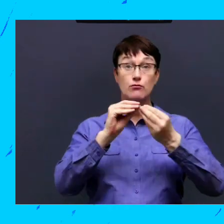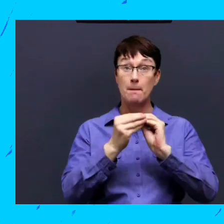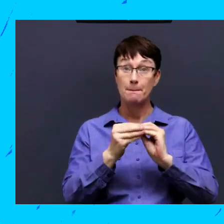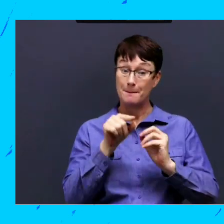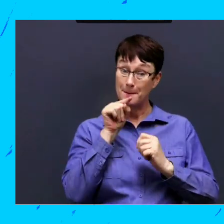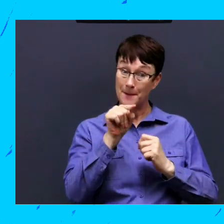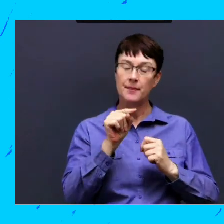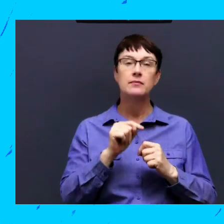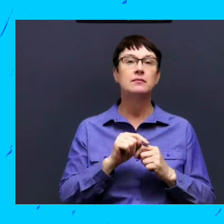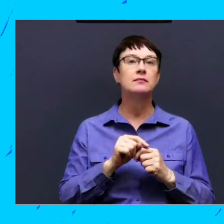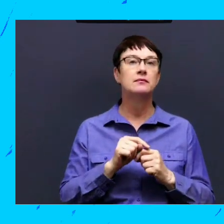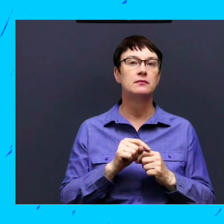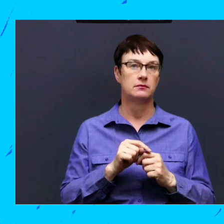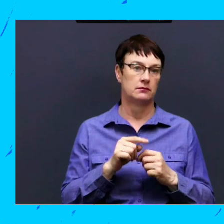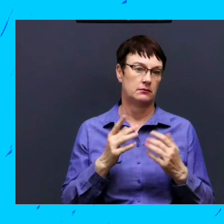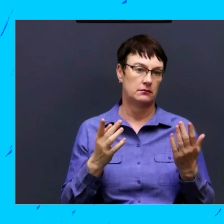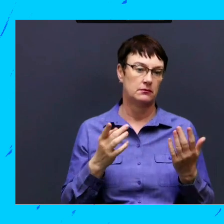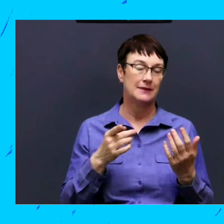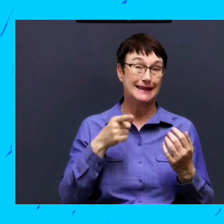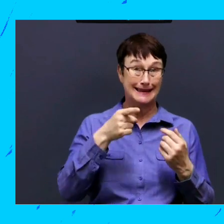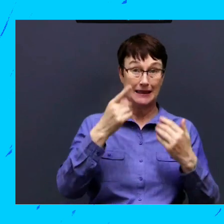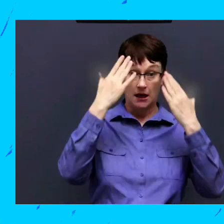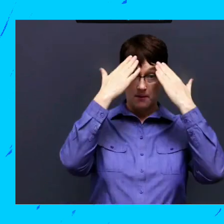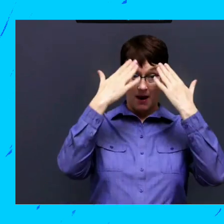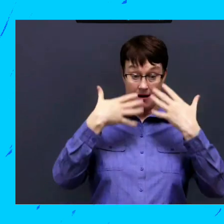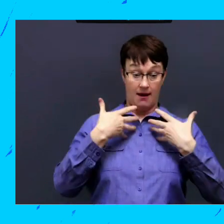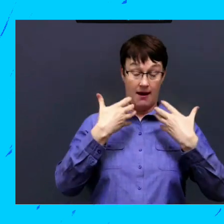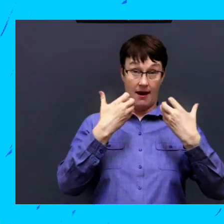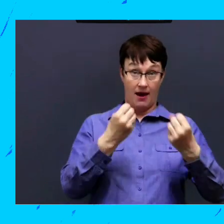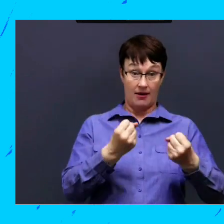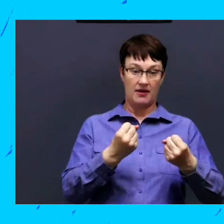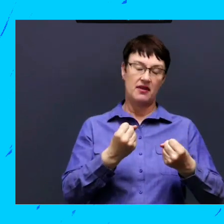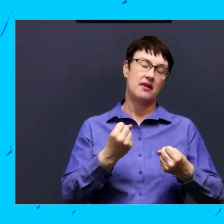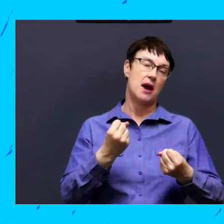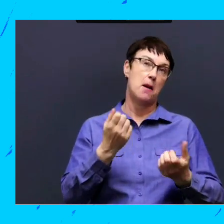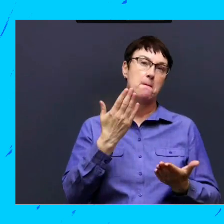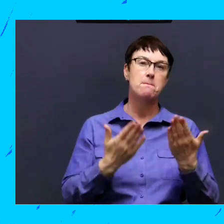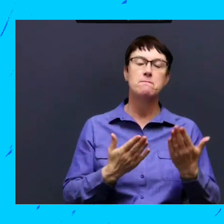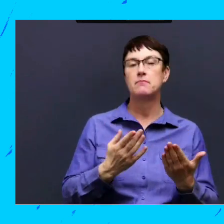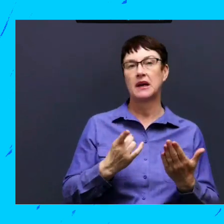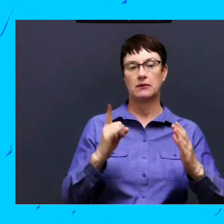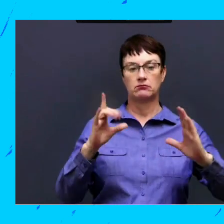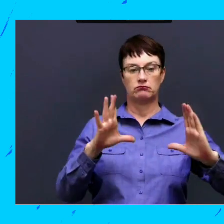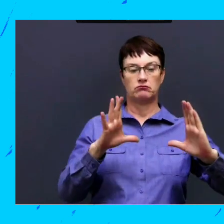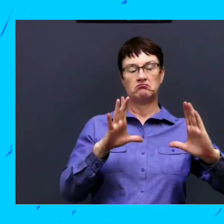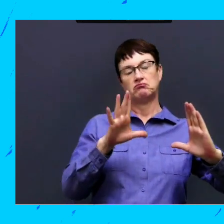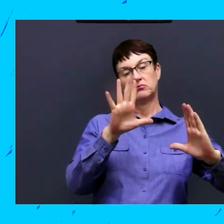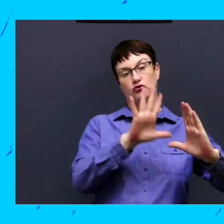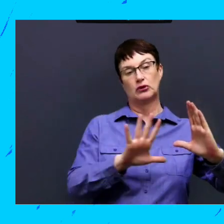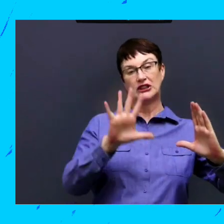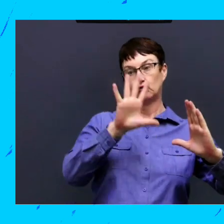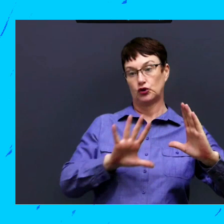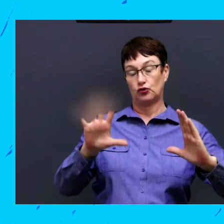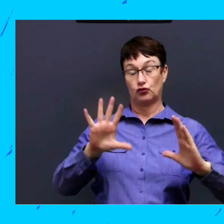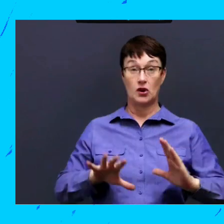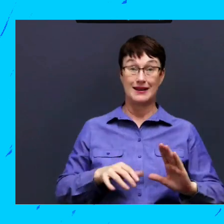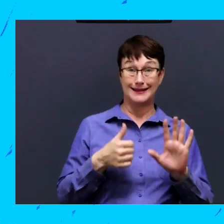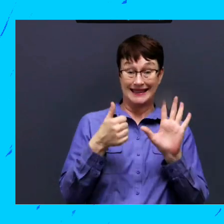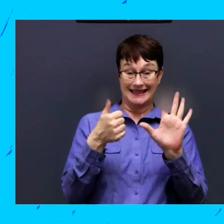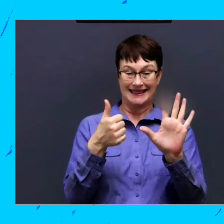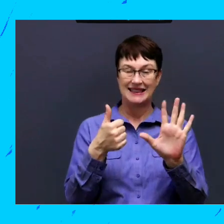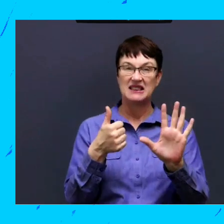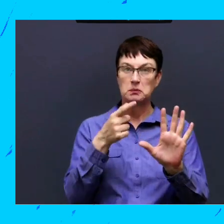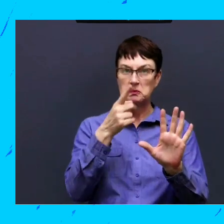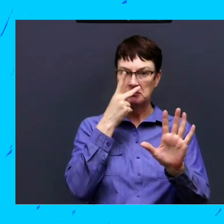primera causa de enfermedades en 5 de 6 regiones, es muy probable que sea